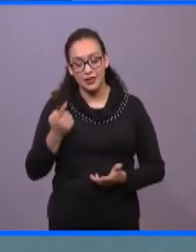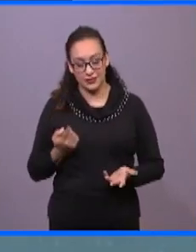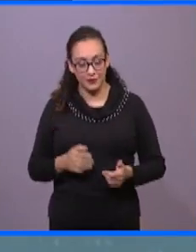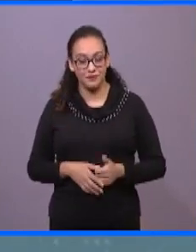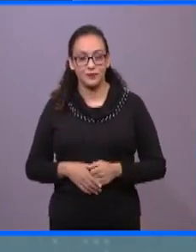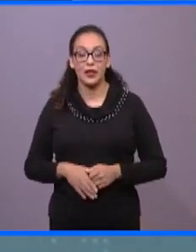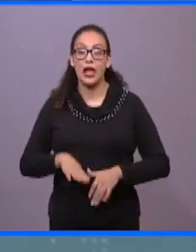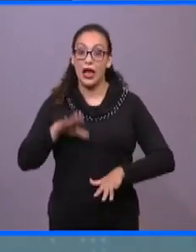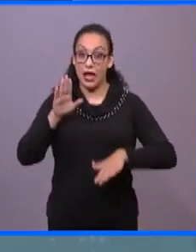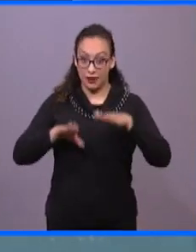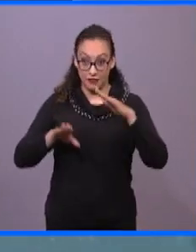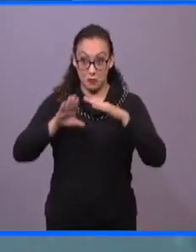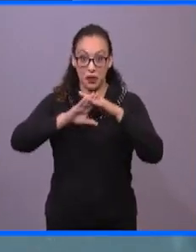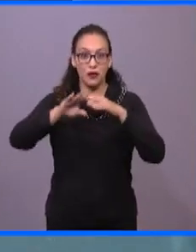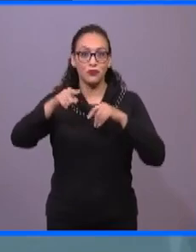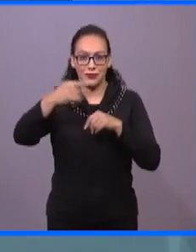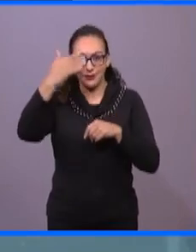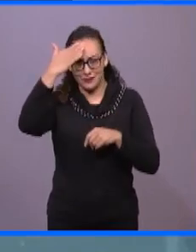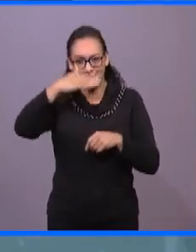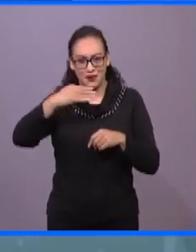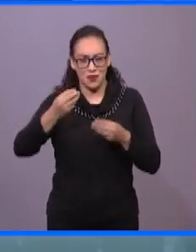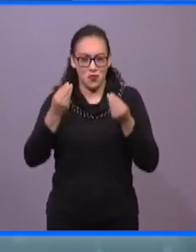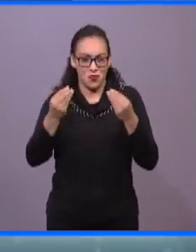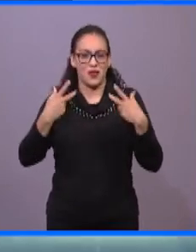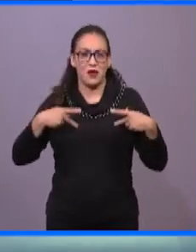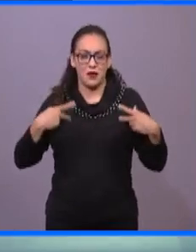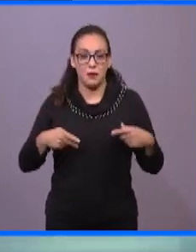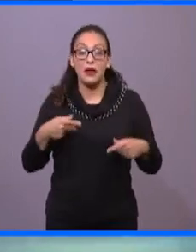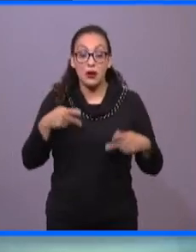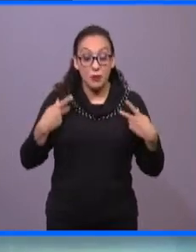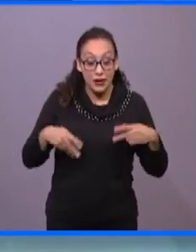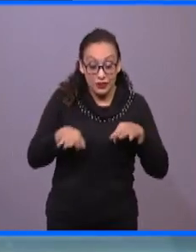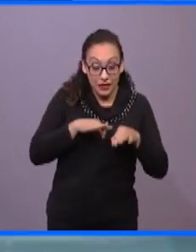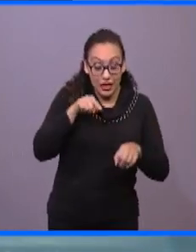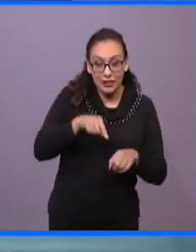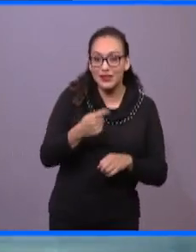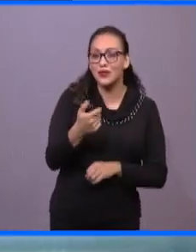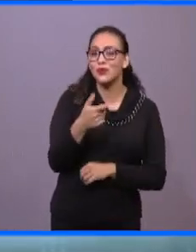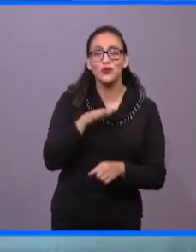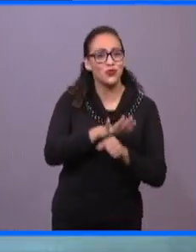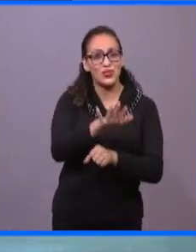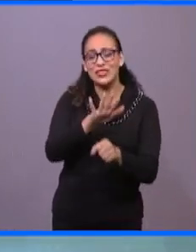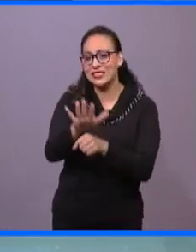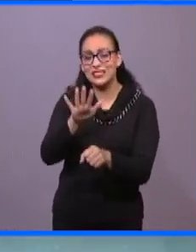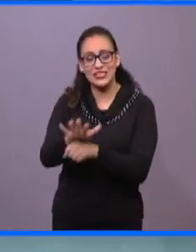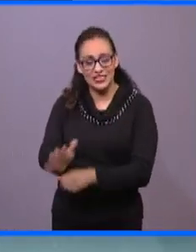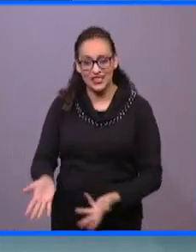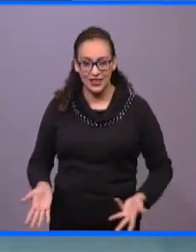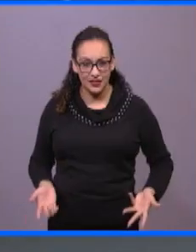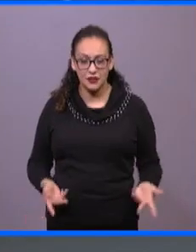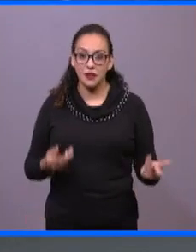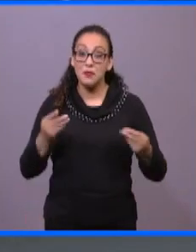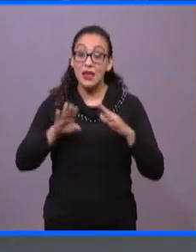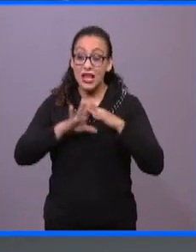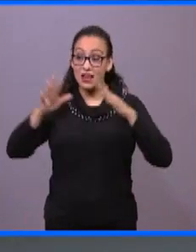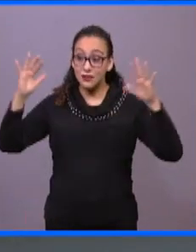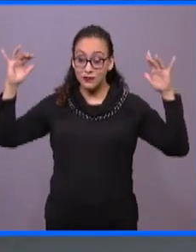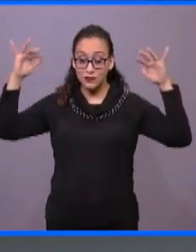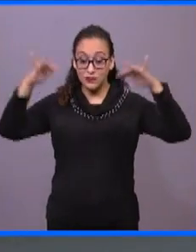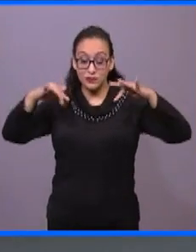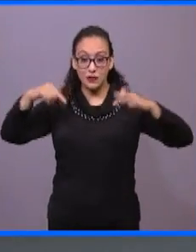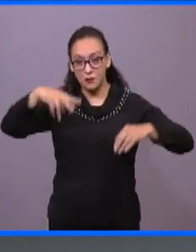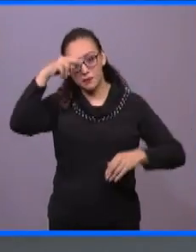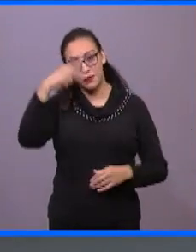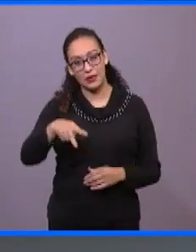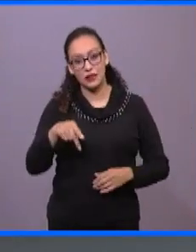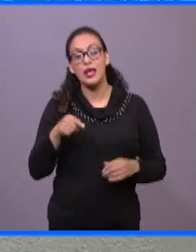veces no es suficiente el personal con el que contamos para la cantidad de personas migrantes que llegan al país. De acuerdo con datos